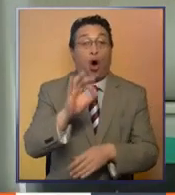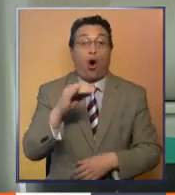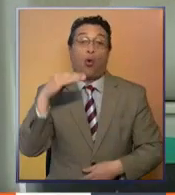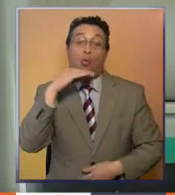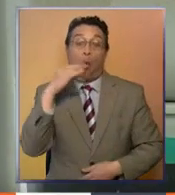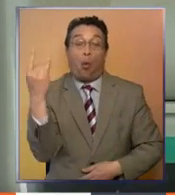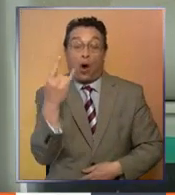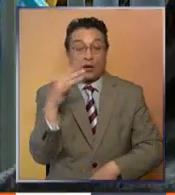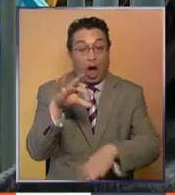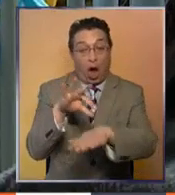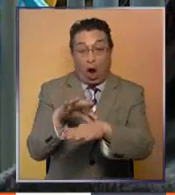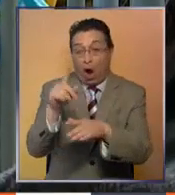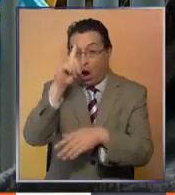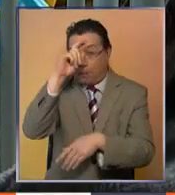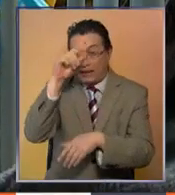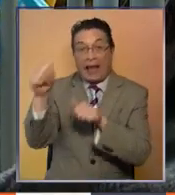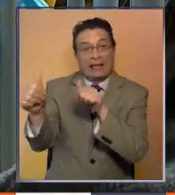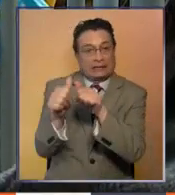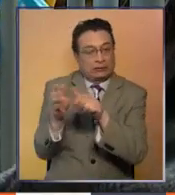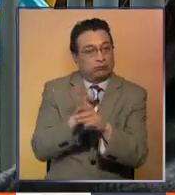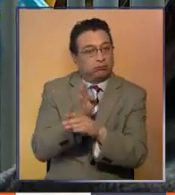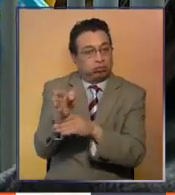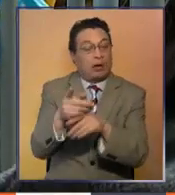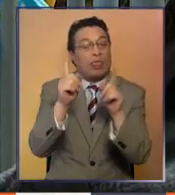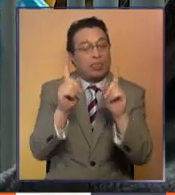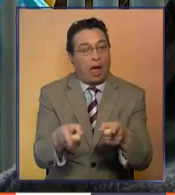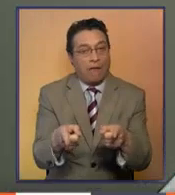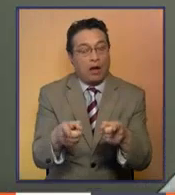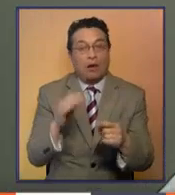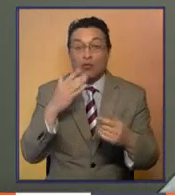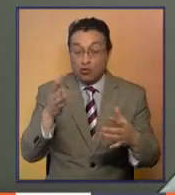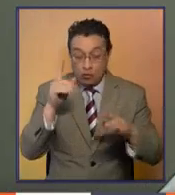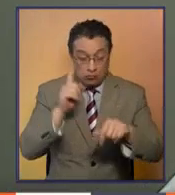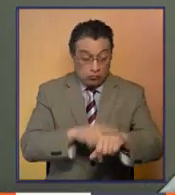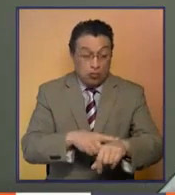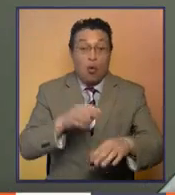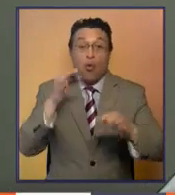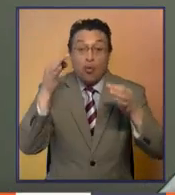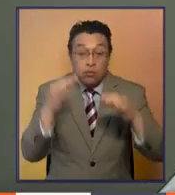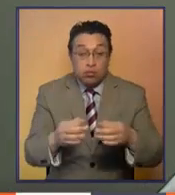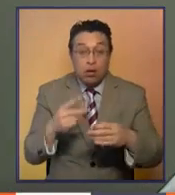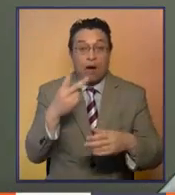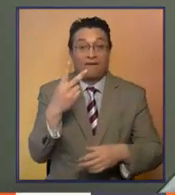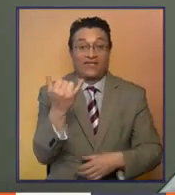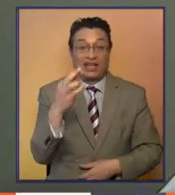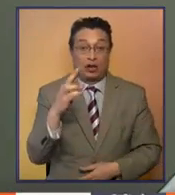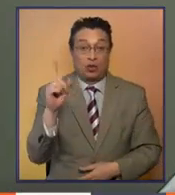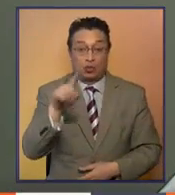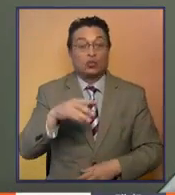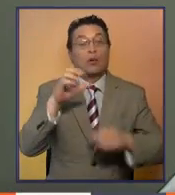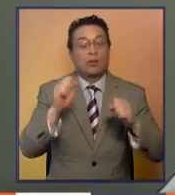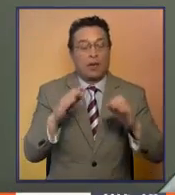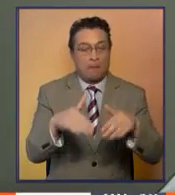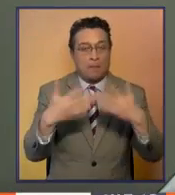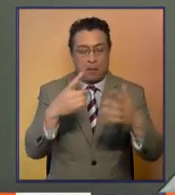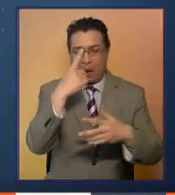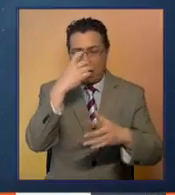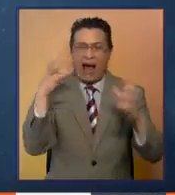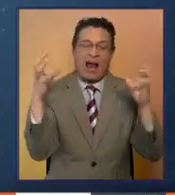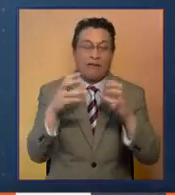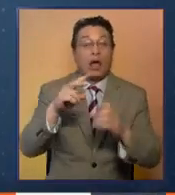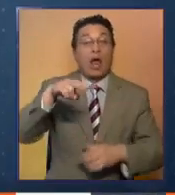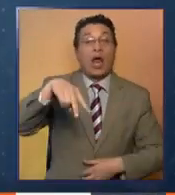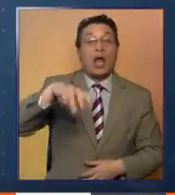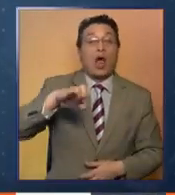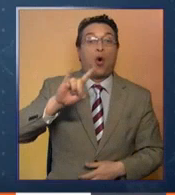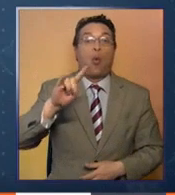hospital más cercano, porque el tratamiento oportuno puede evitar que el virus sincicial genere cuadros más graves como la neumonía.